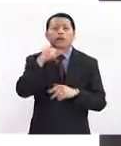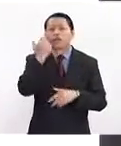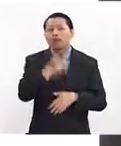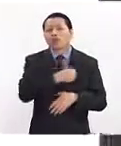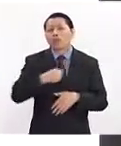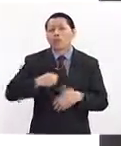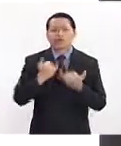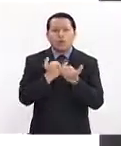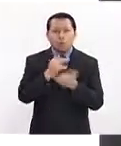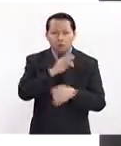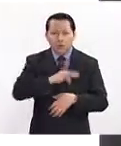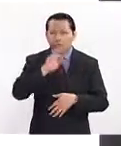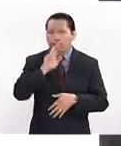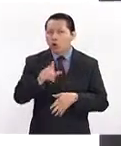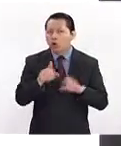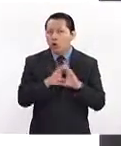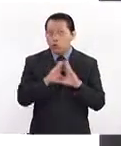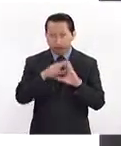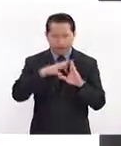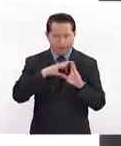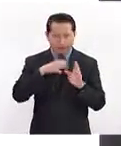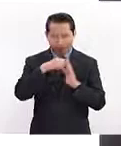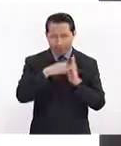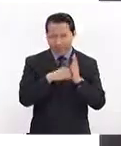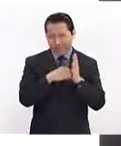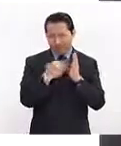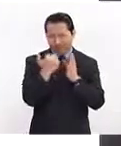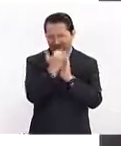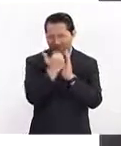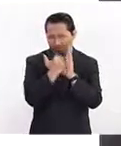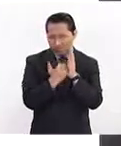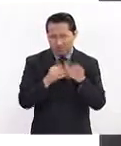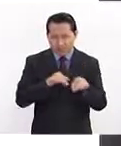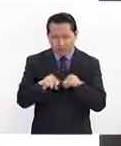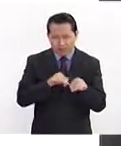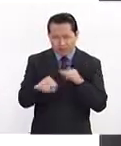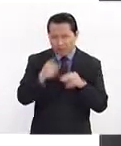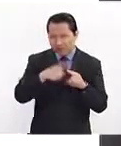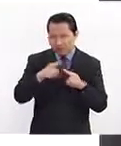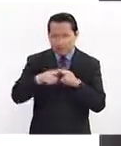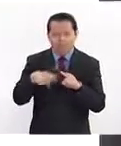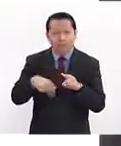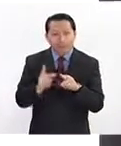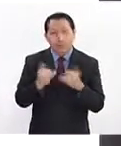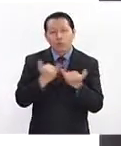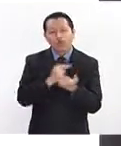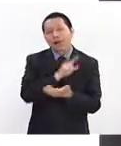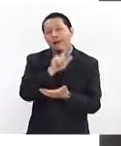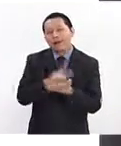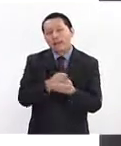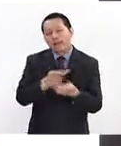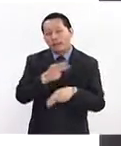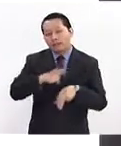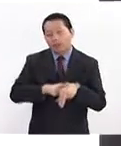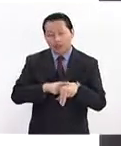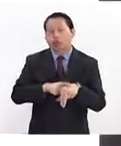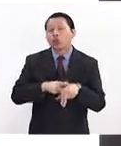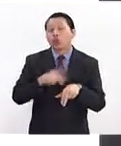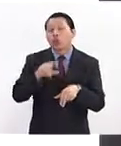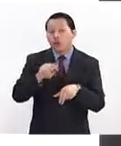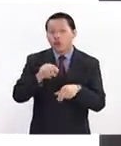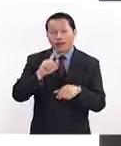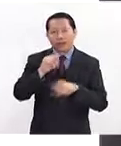mejorar los estándares laborales, pero siempre en el marco de su respectiva legislación nacional, no asumir